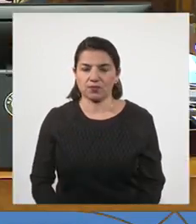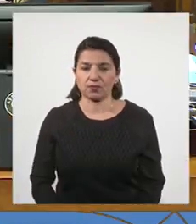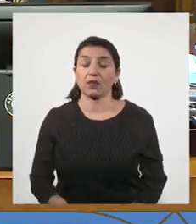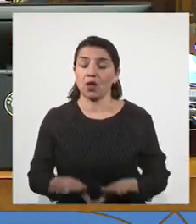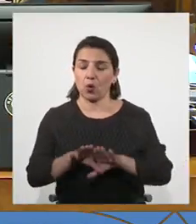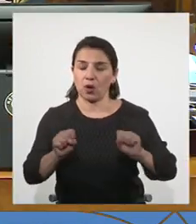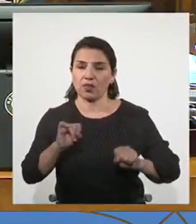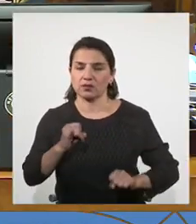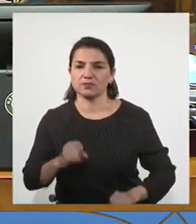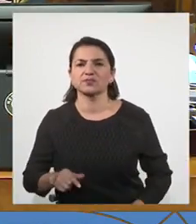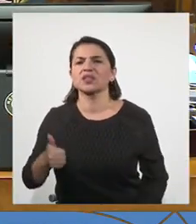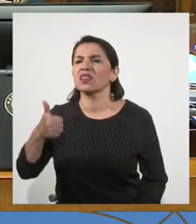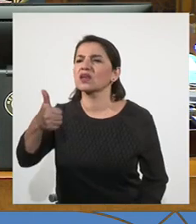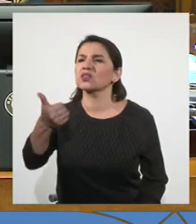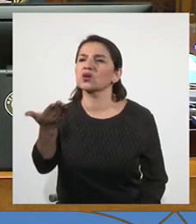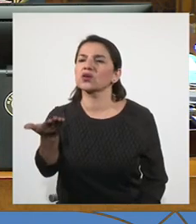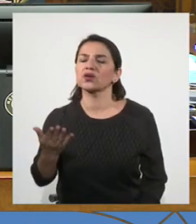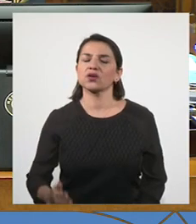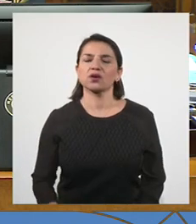Director,